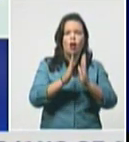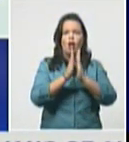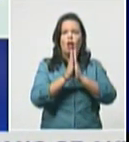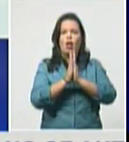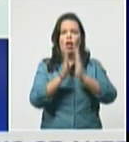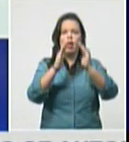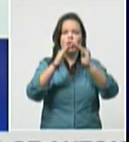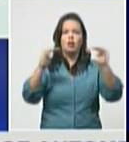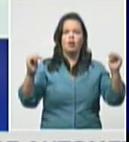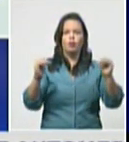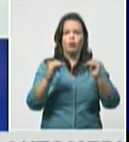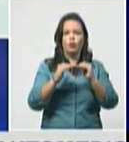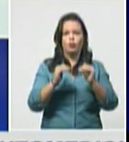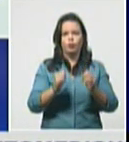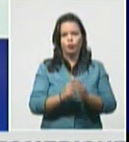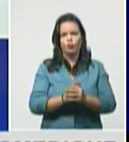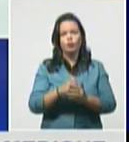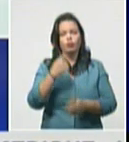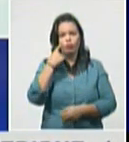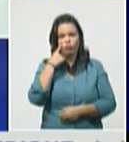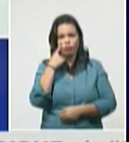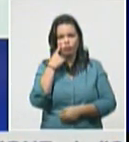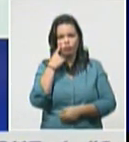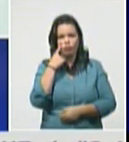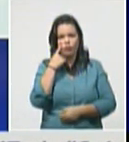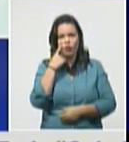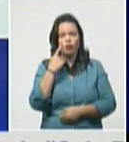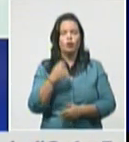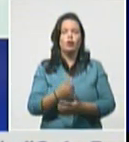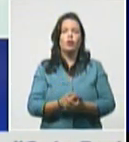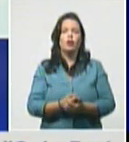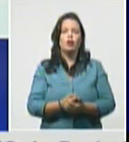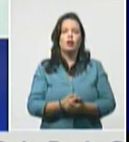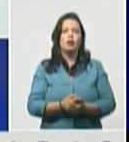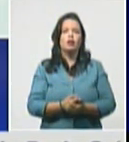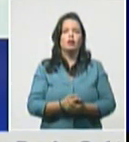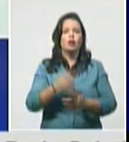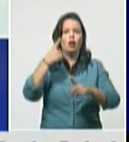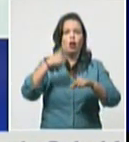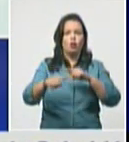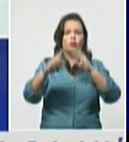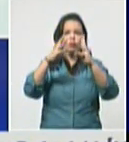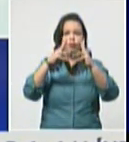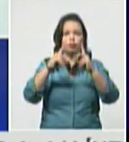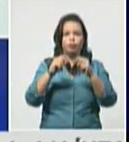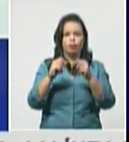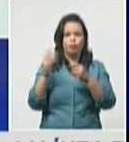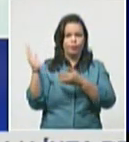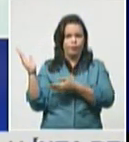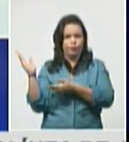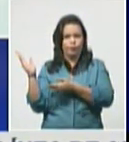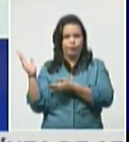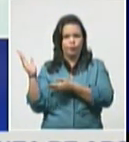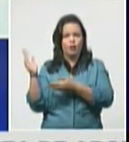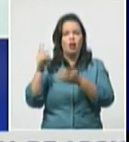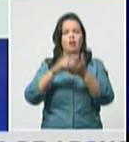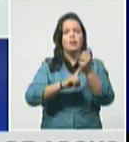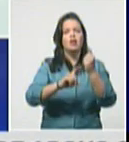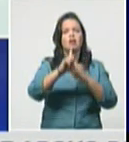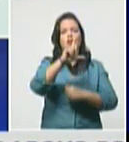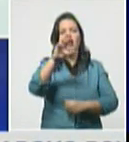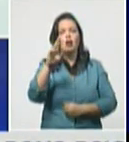Si analizamos nada más, que es el otro dato que está a la derecha, los PCR realizados, pues